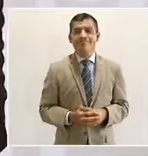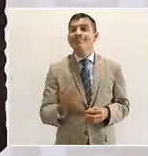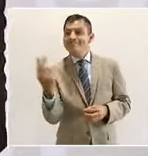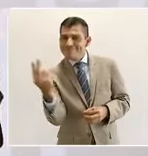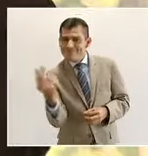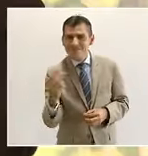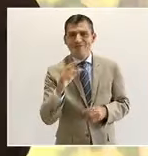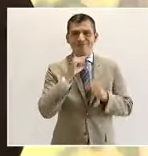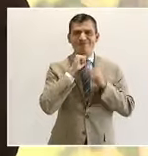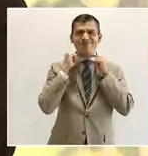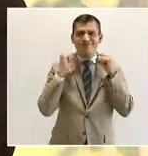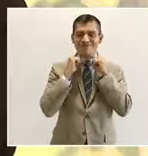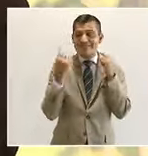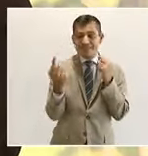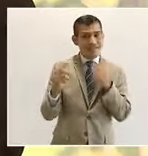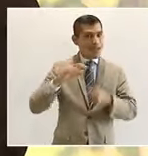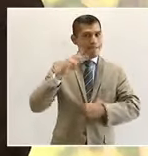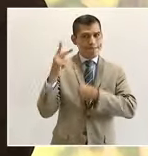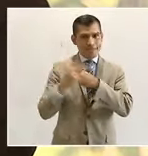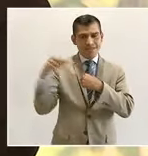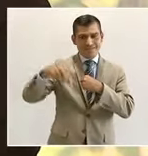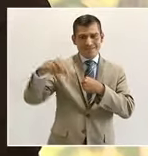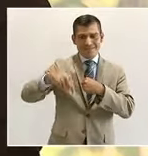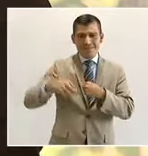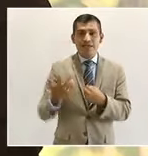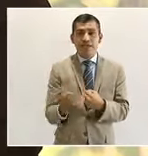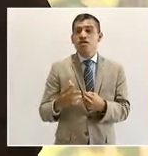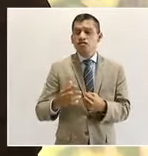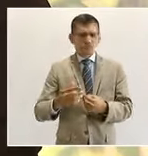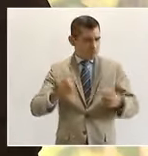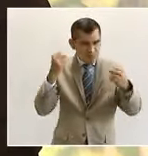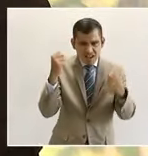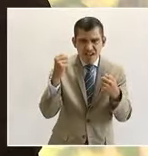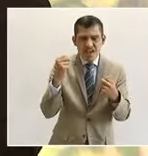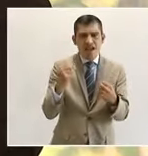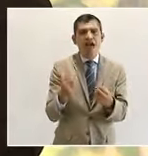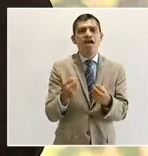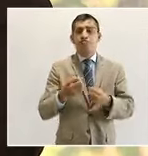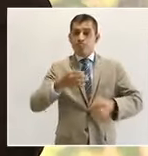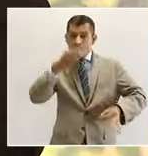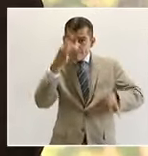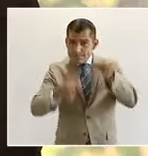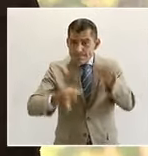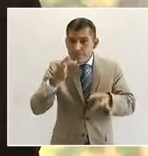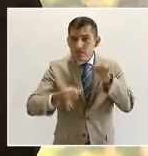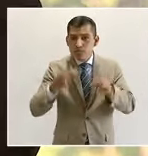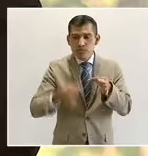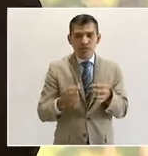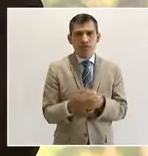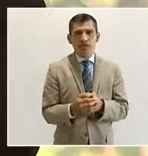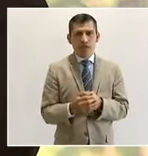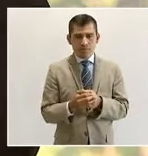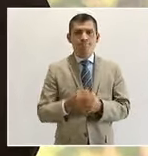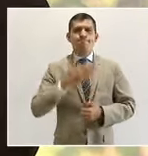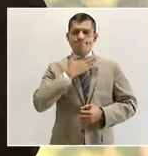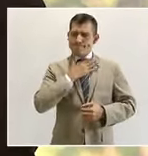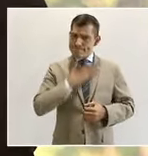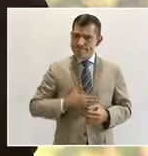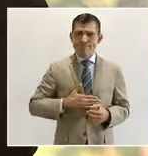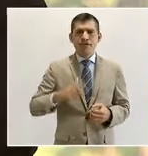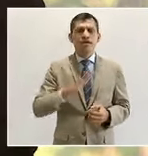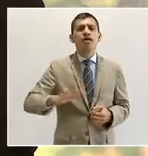padres en nuestra patria lucharon por la justicia Hidalgo fue el primero en proclamar La